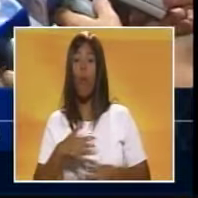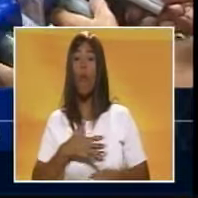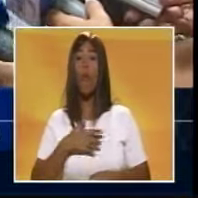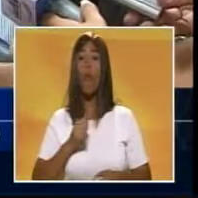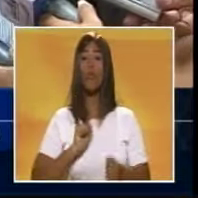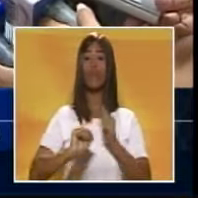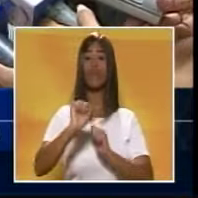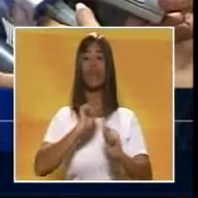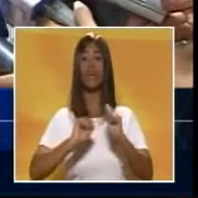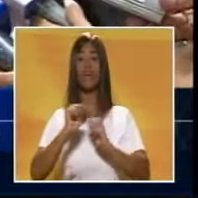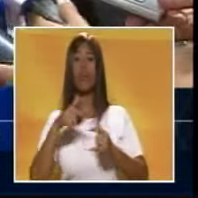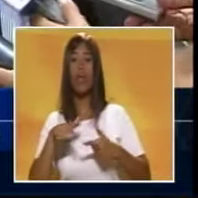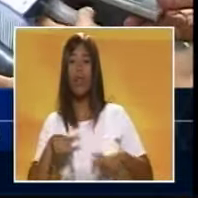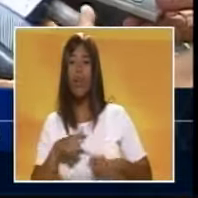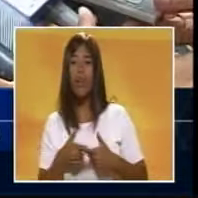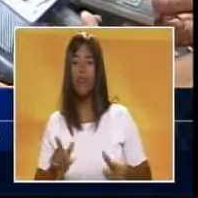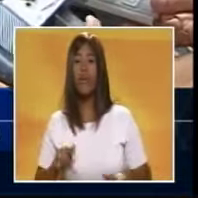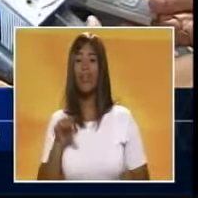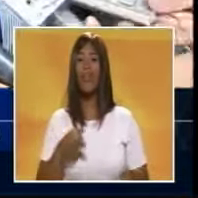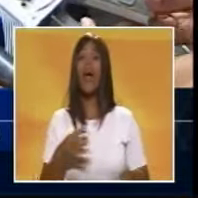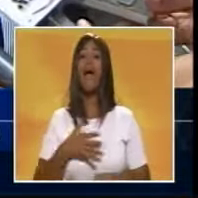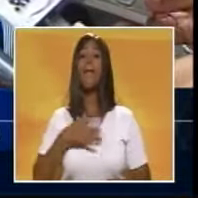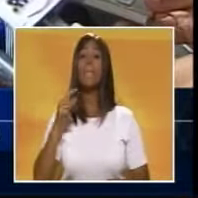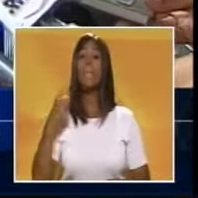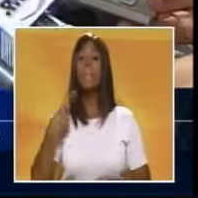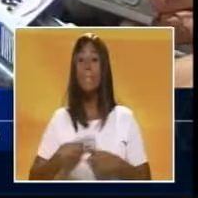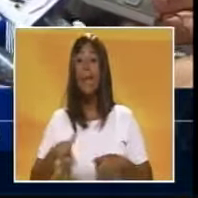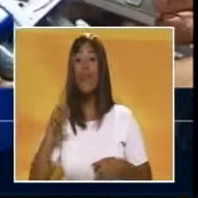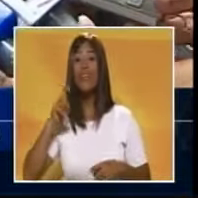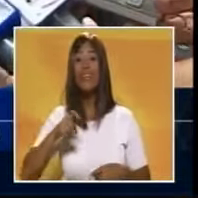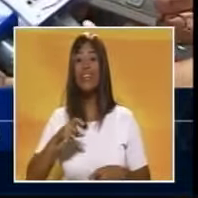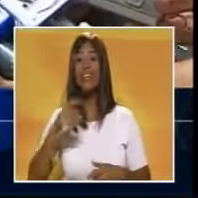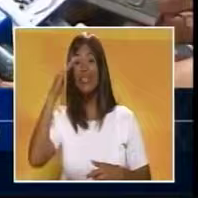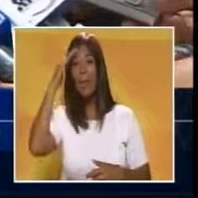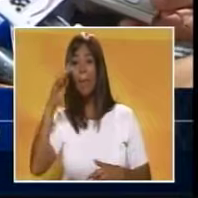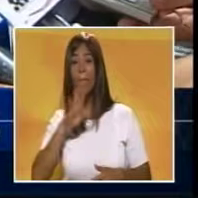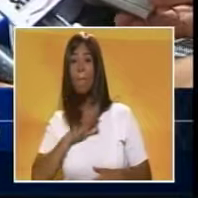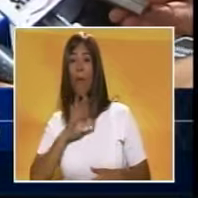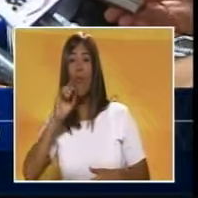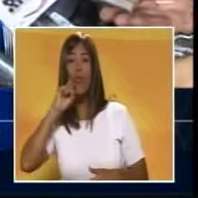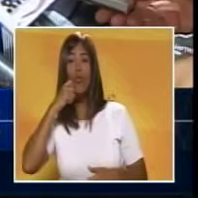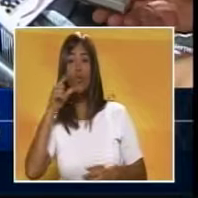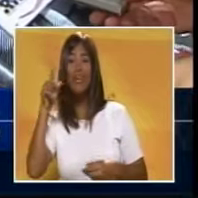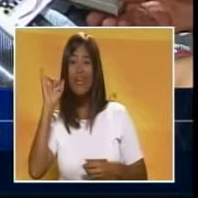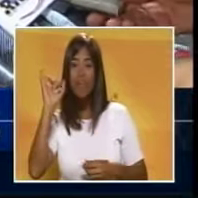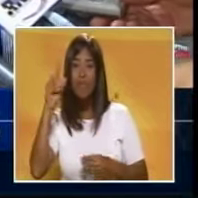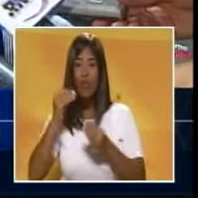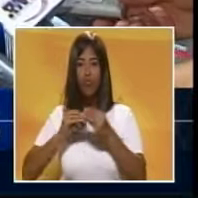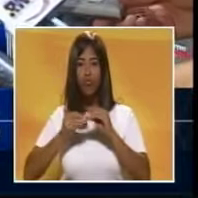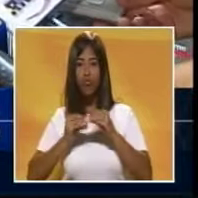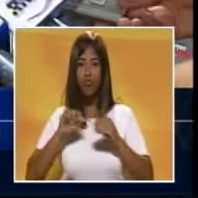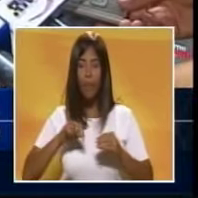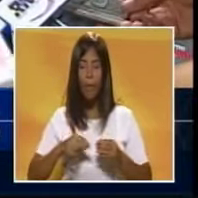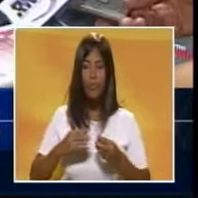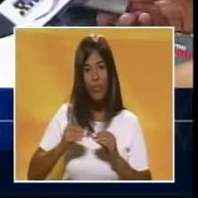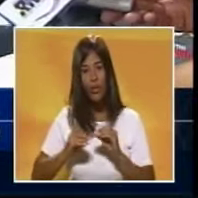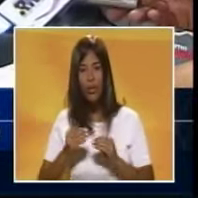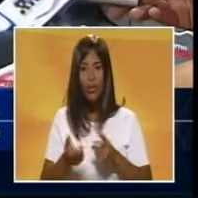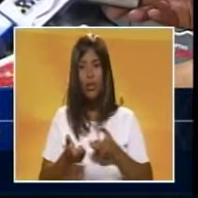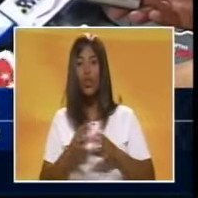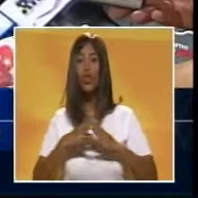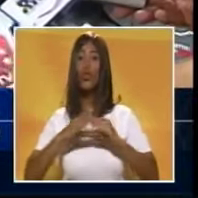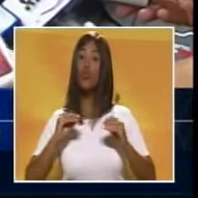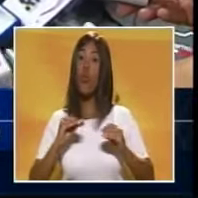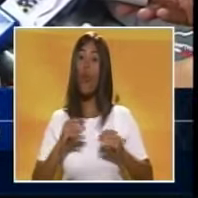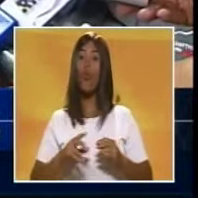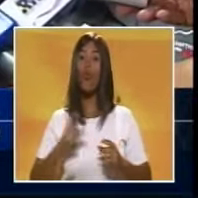la soberanía, pero que requiere de la presencia de soldados rusos para realizar la actualización de sistemas, entrenamientos, capacitación y